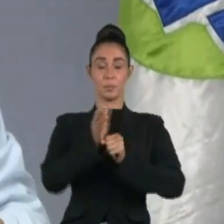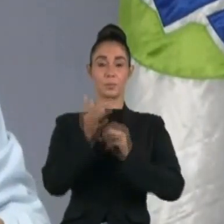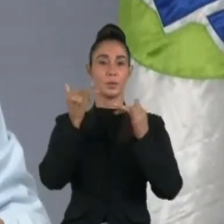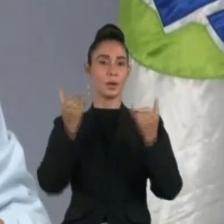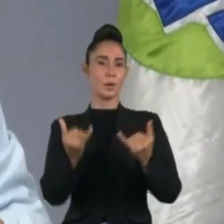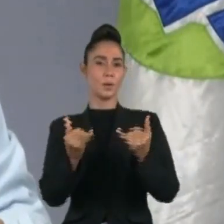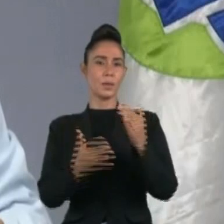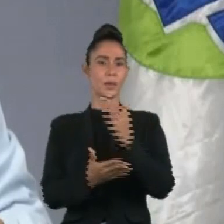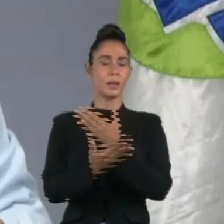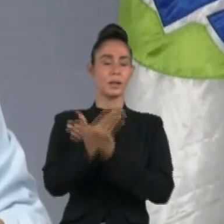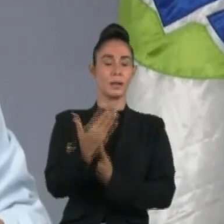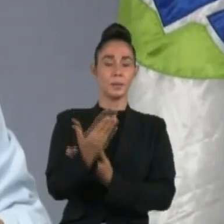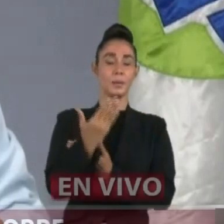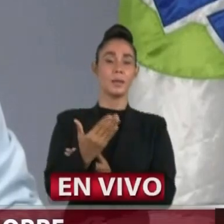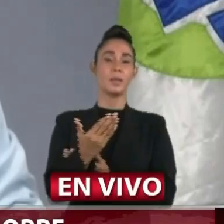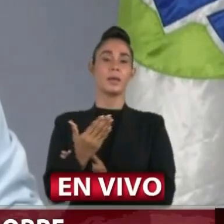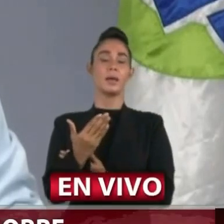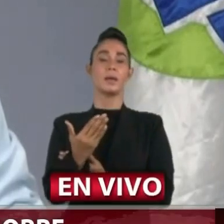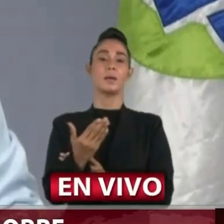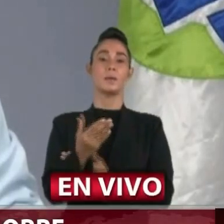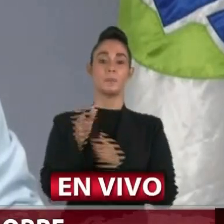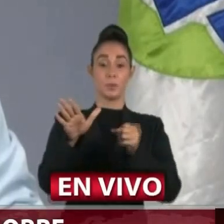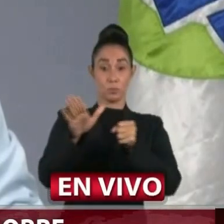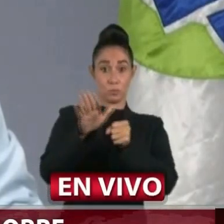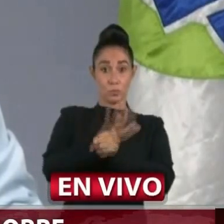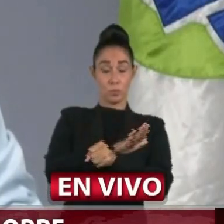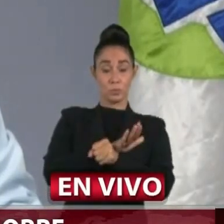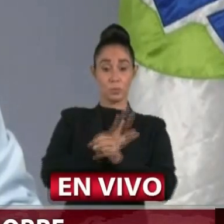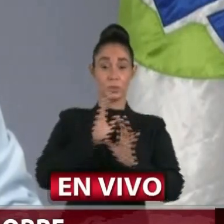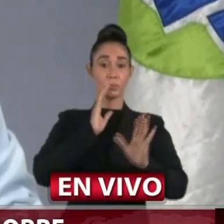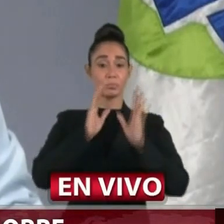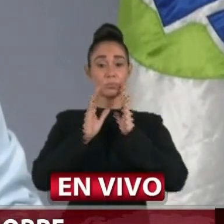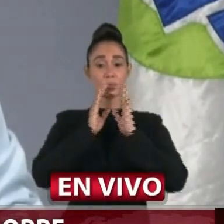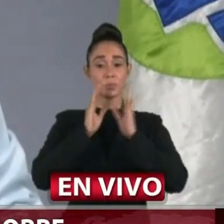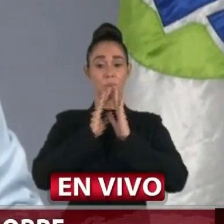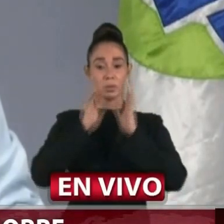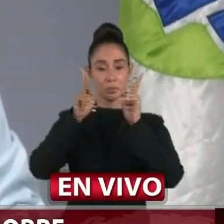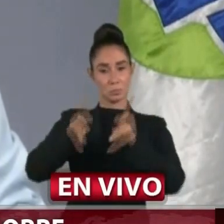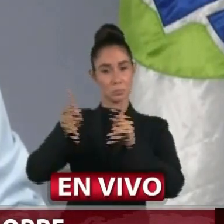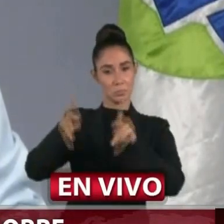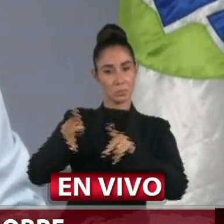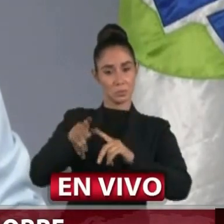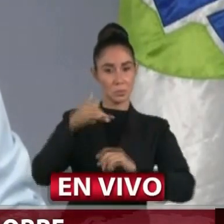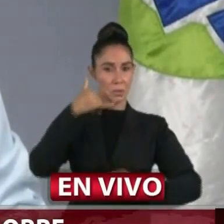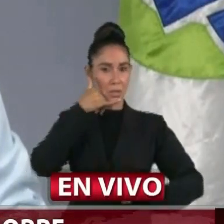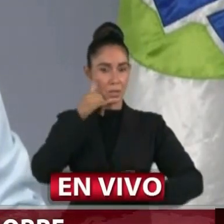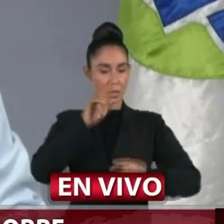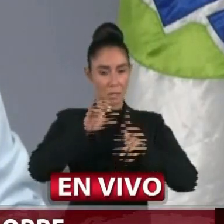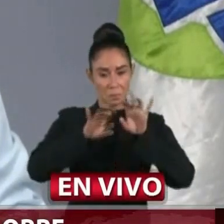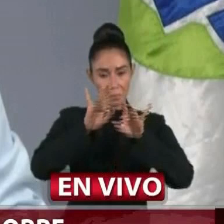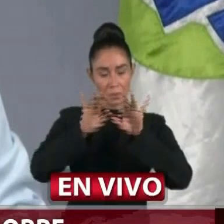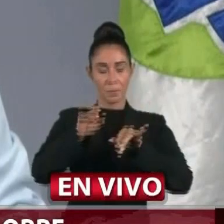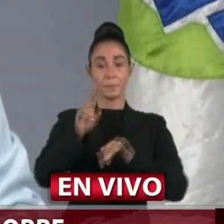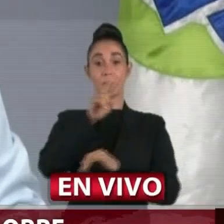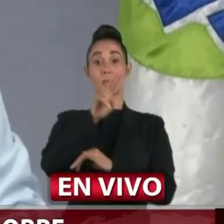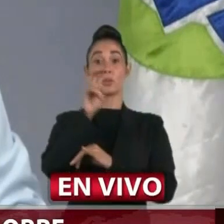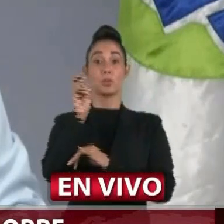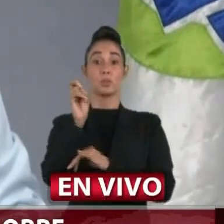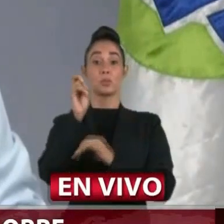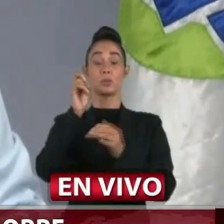de esta mañana un total de interacciones con los ciudadanos de